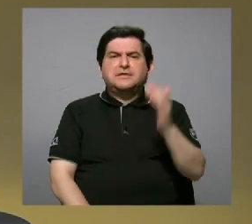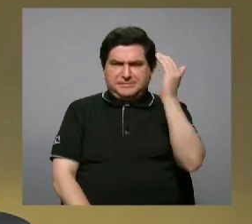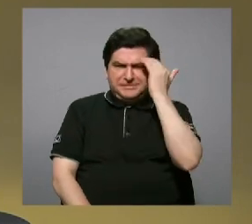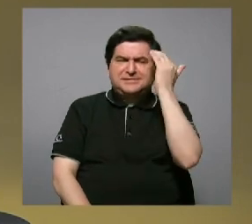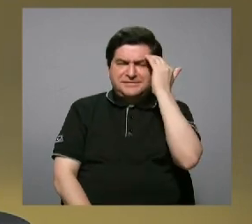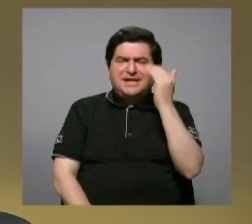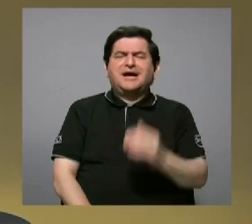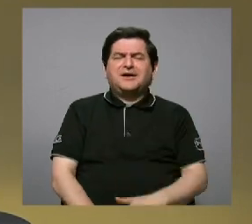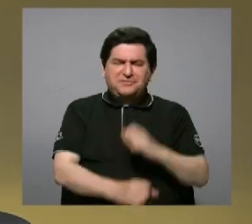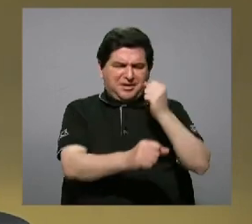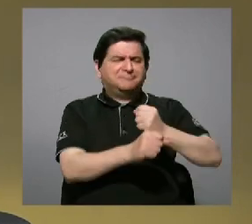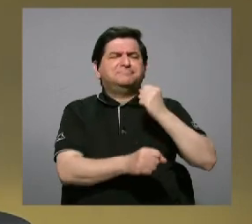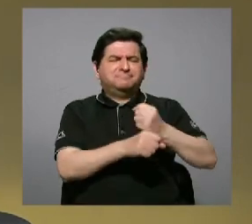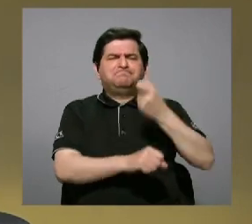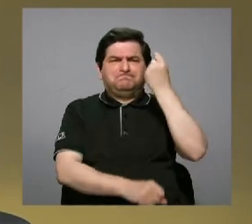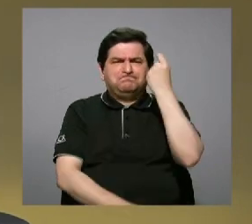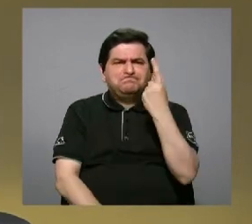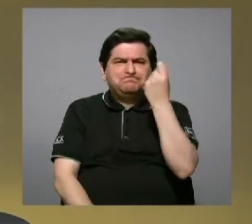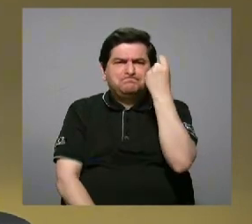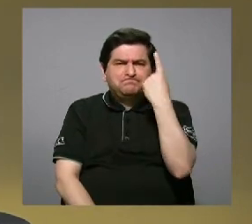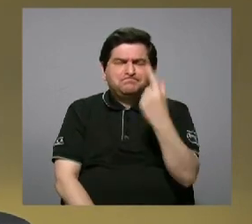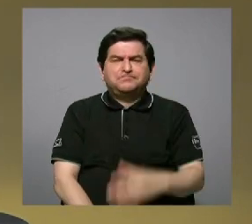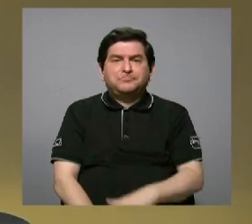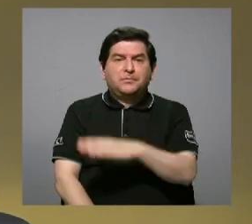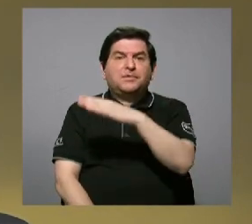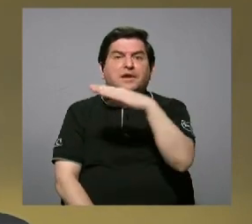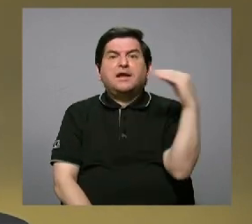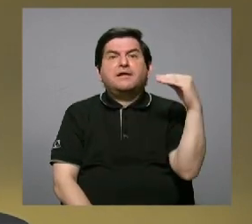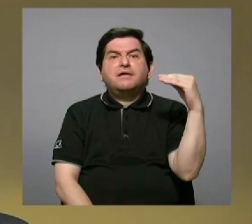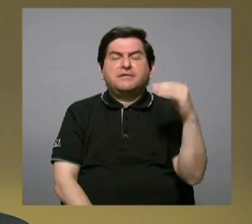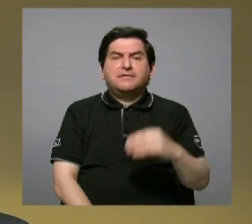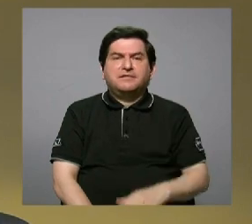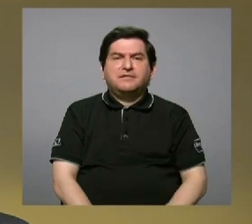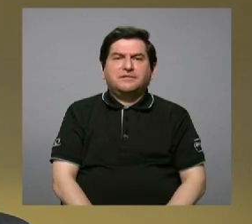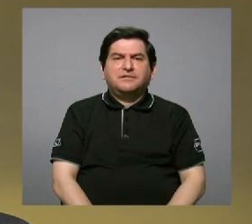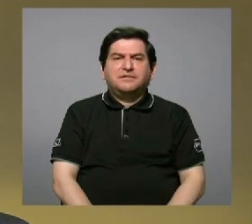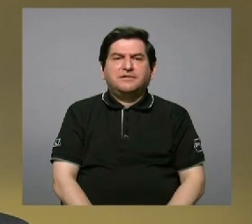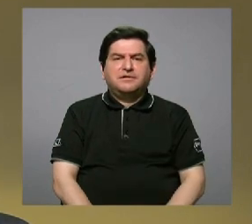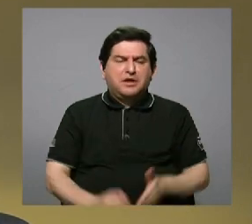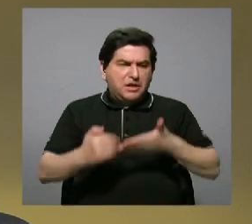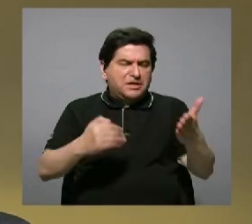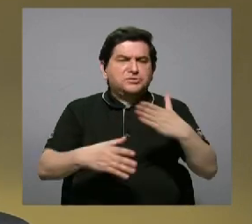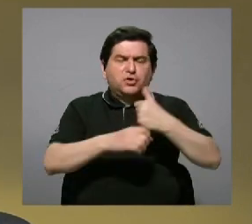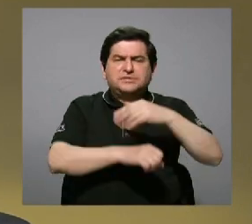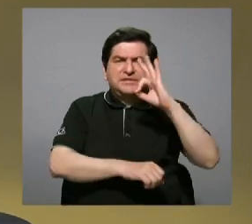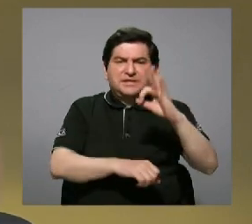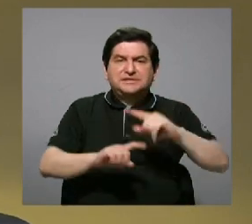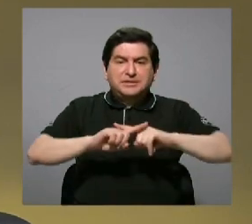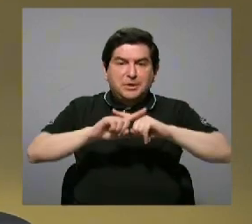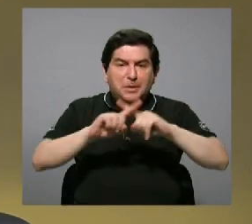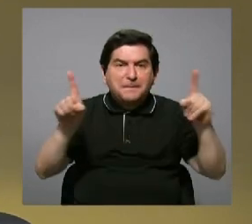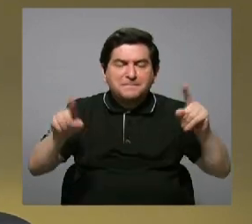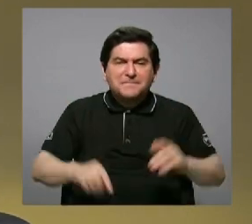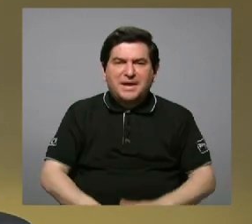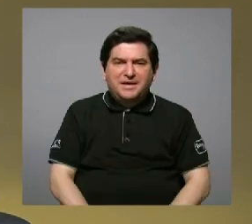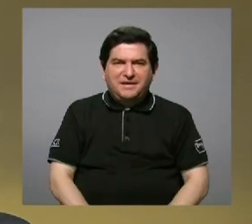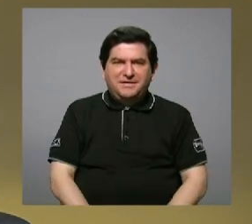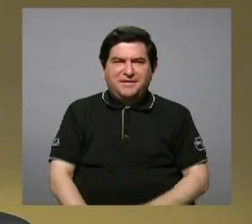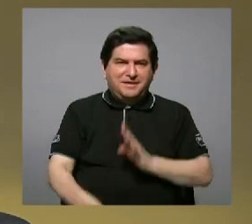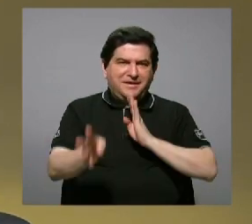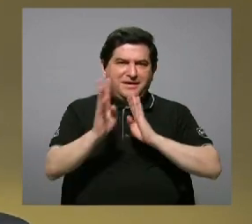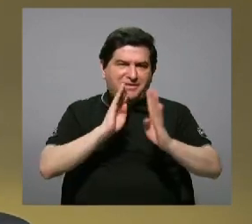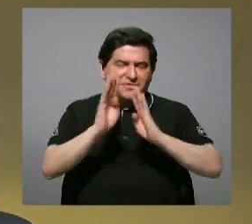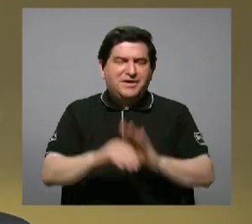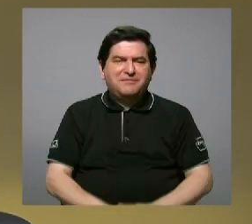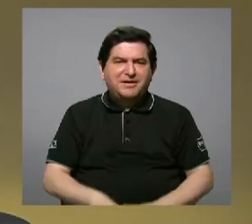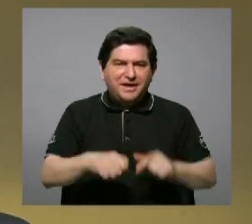está haciendo, que entiende y que hace las cosas bien, pero estábamos hablando de